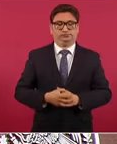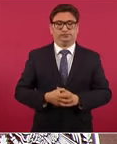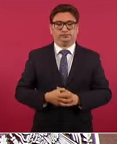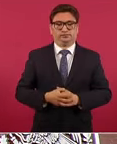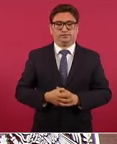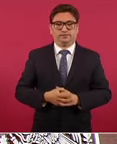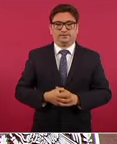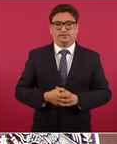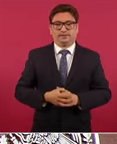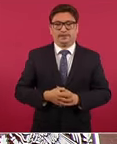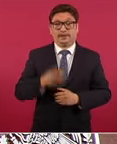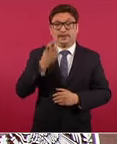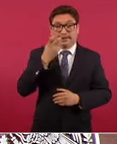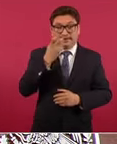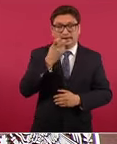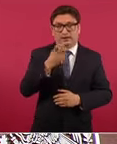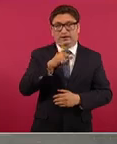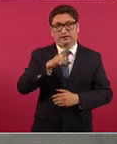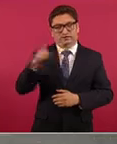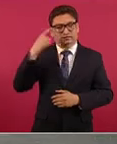nada más con eso